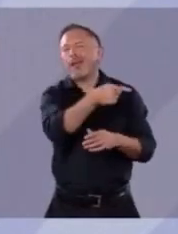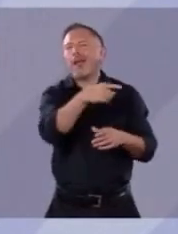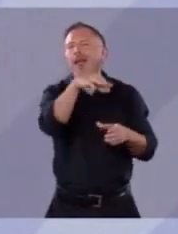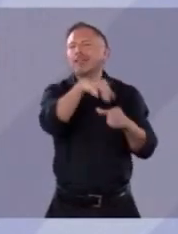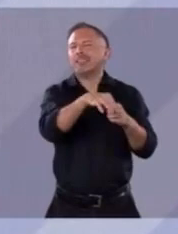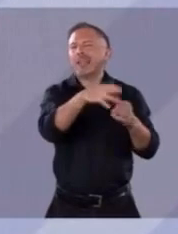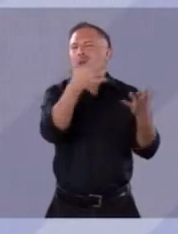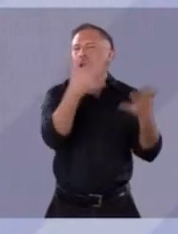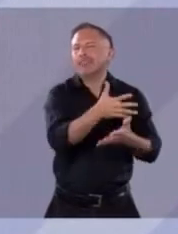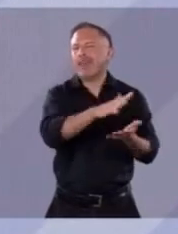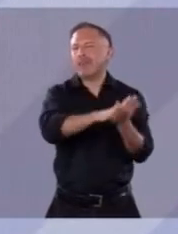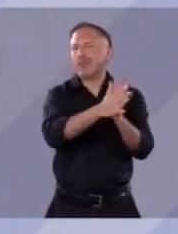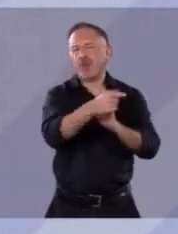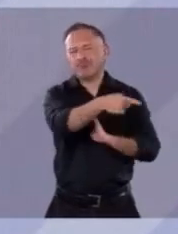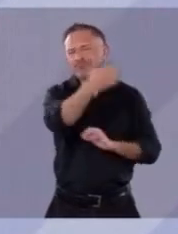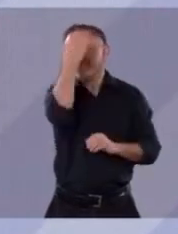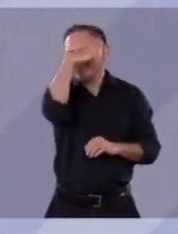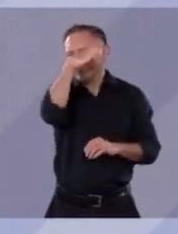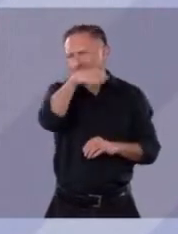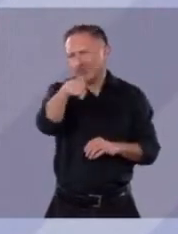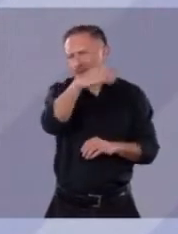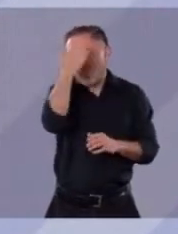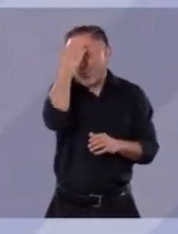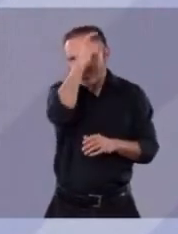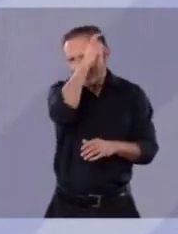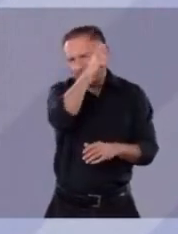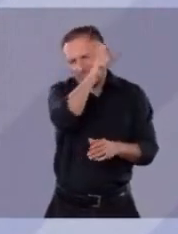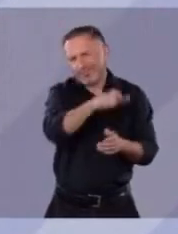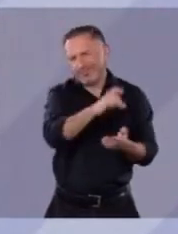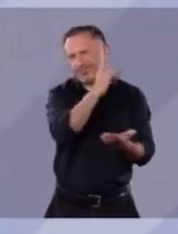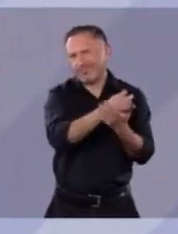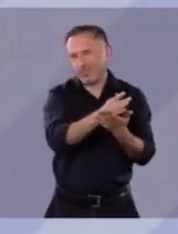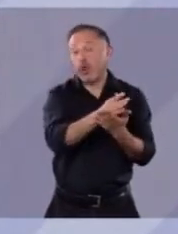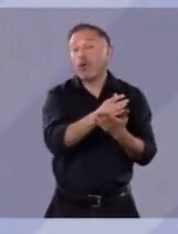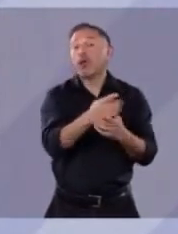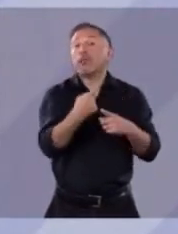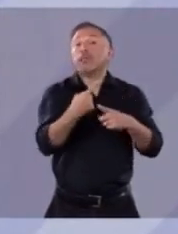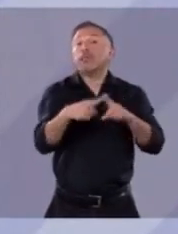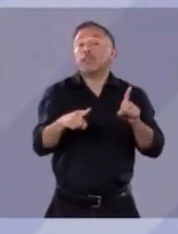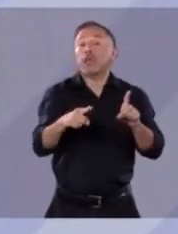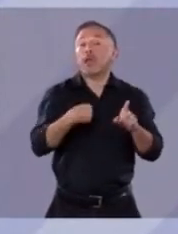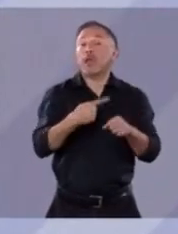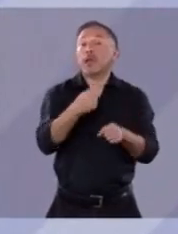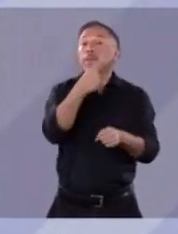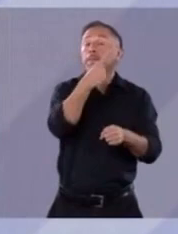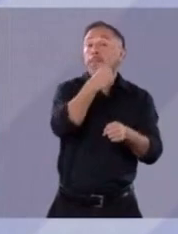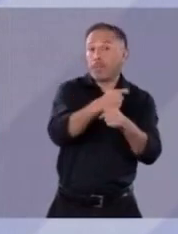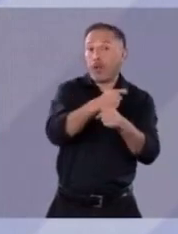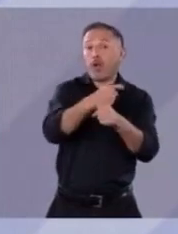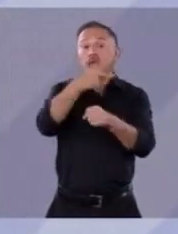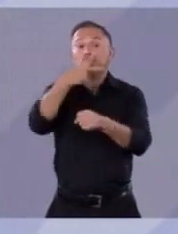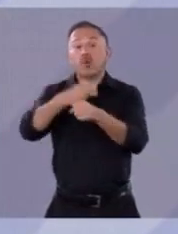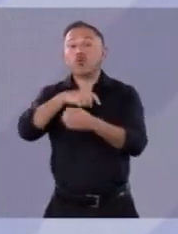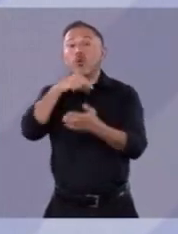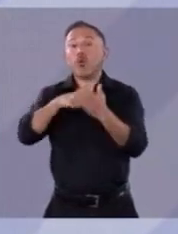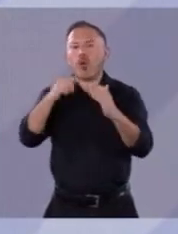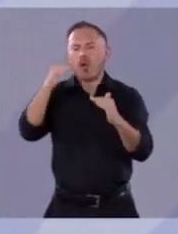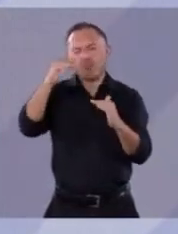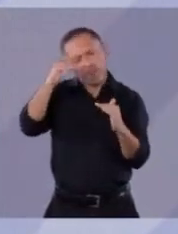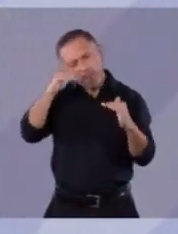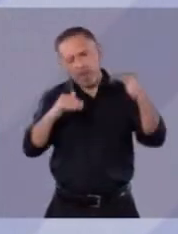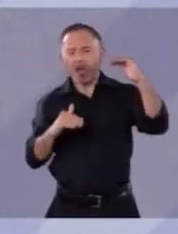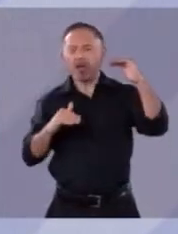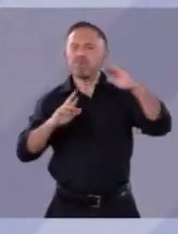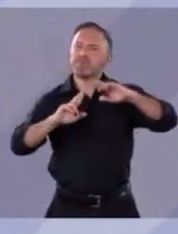hacer es demostrar una diferencia enorme entre el primero y el segundo lugar y eso solo lo podemos